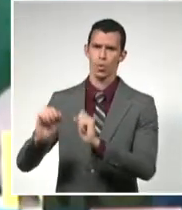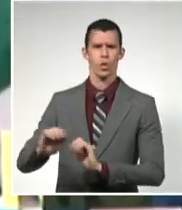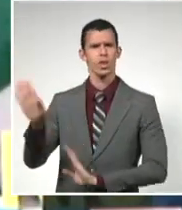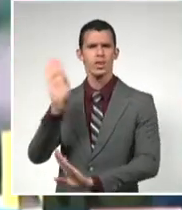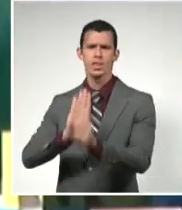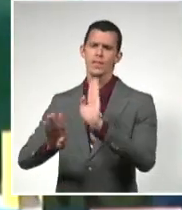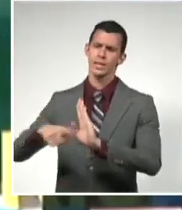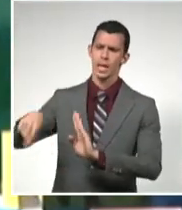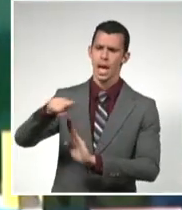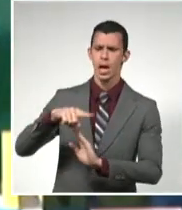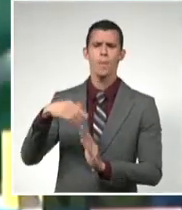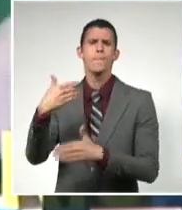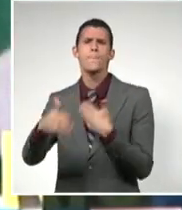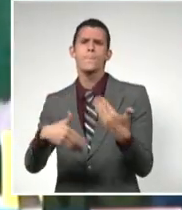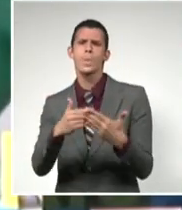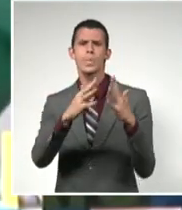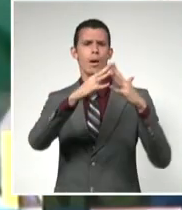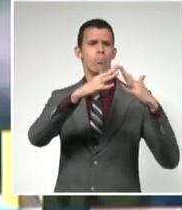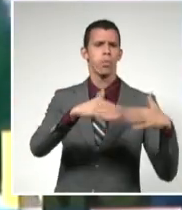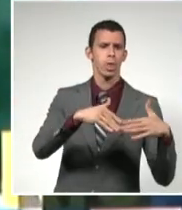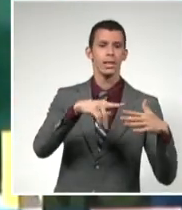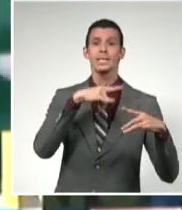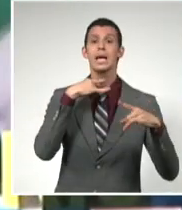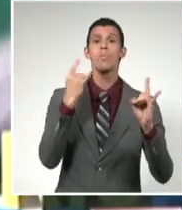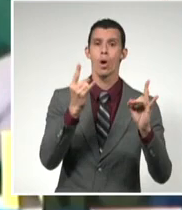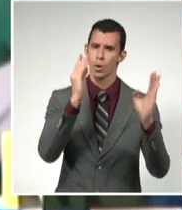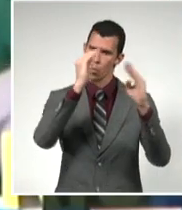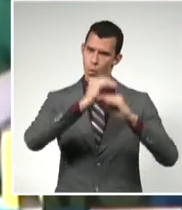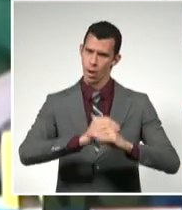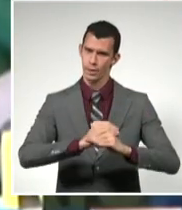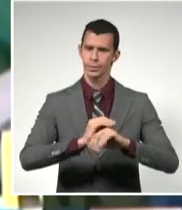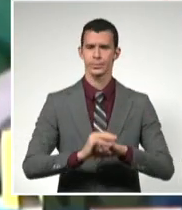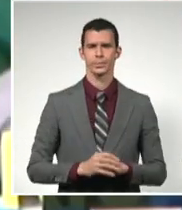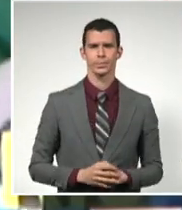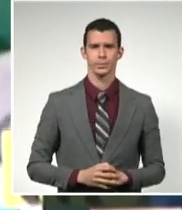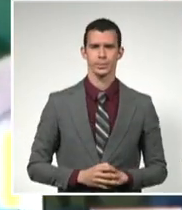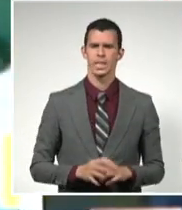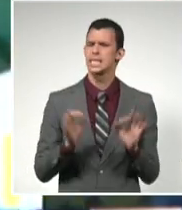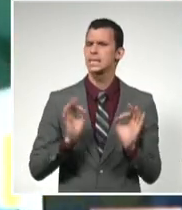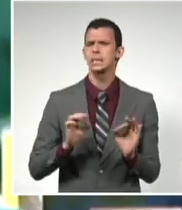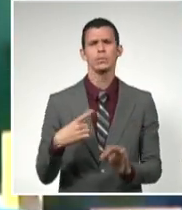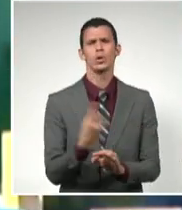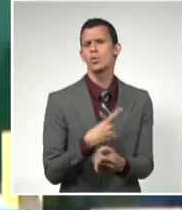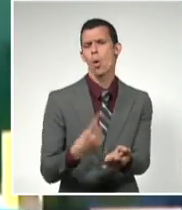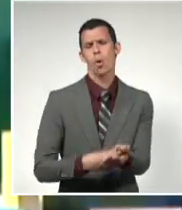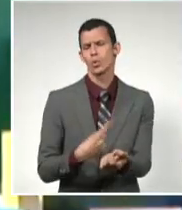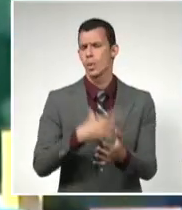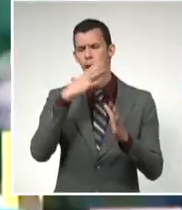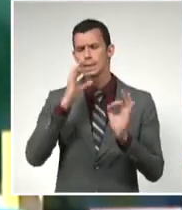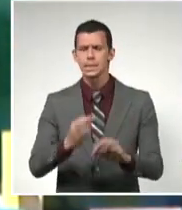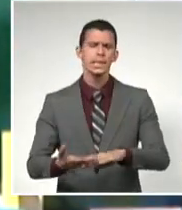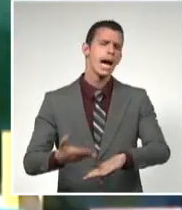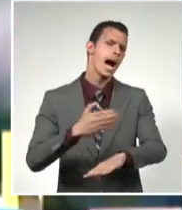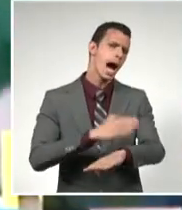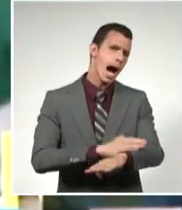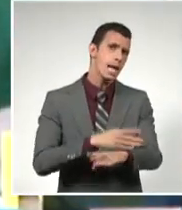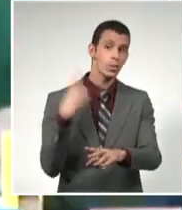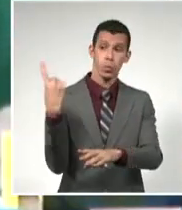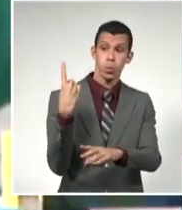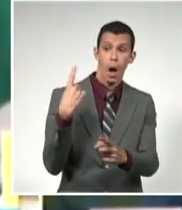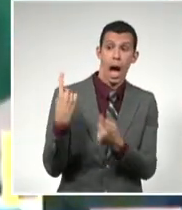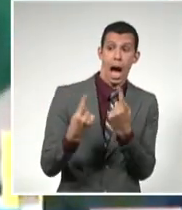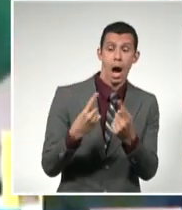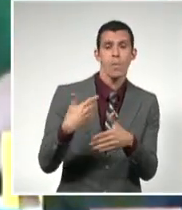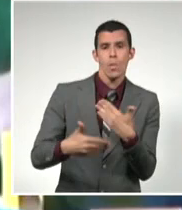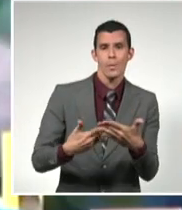esté fundamentalmente en todos pero brigadas médicas que se ponen de la provincia para atender cualquier situación que se pudiera presenta no estamos avizorando que antes de que